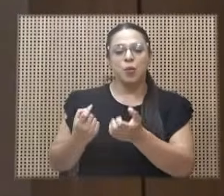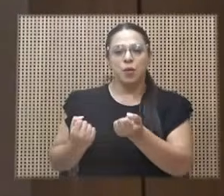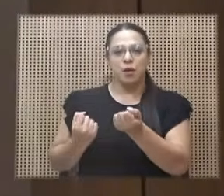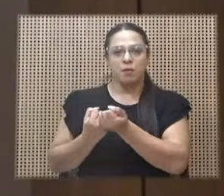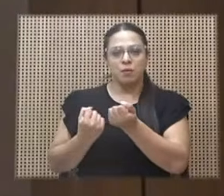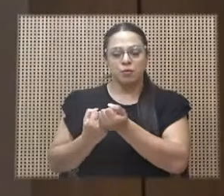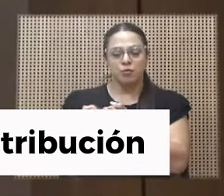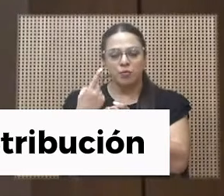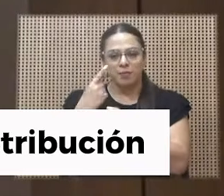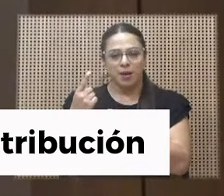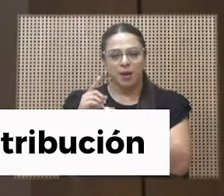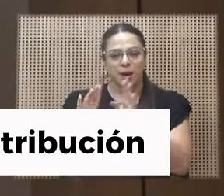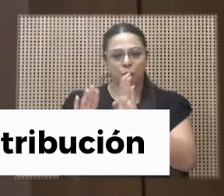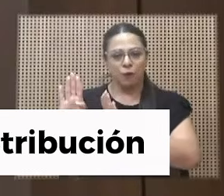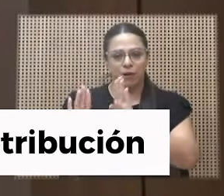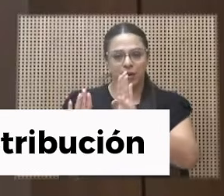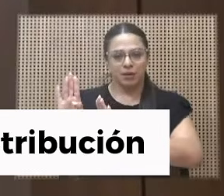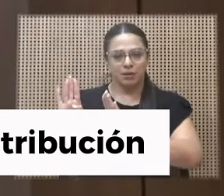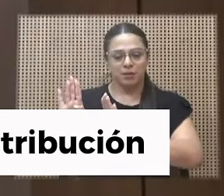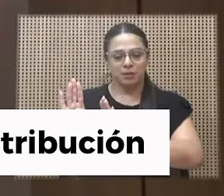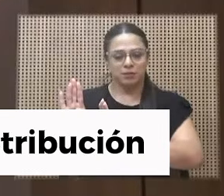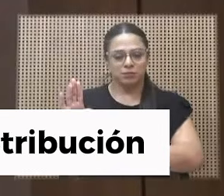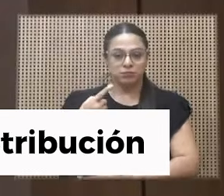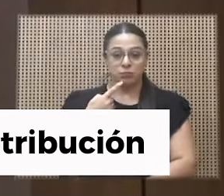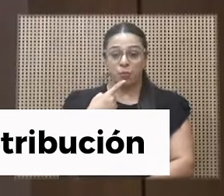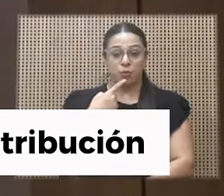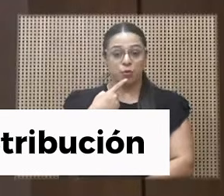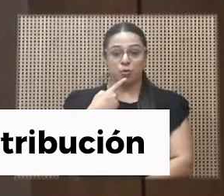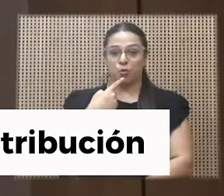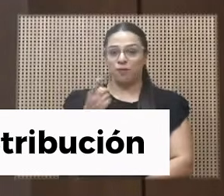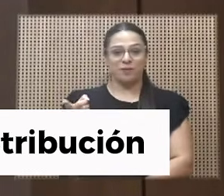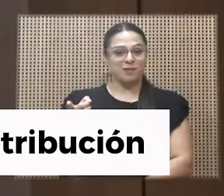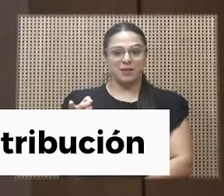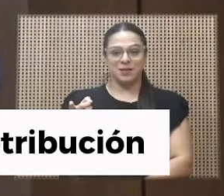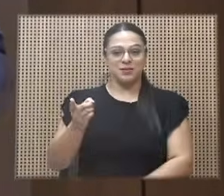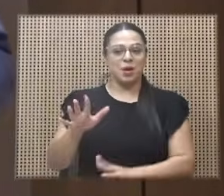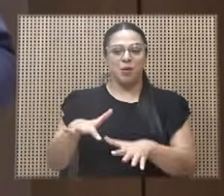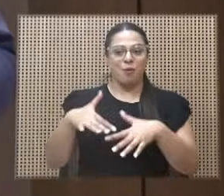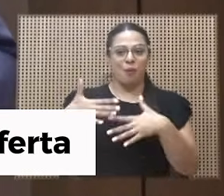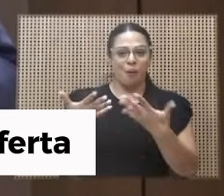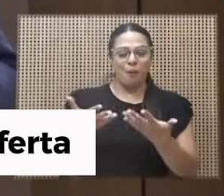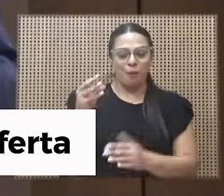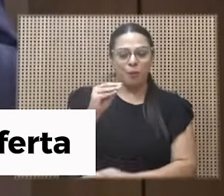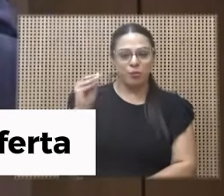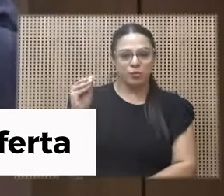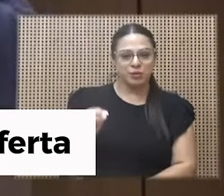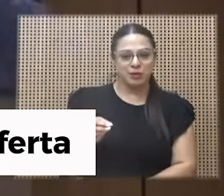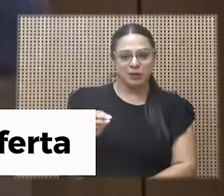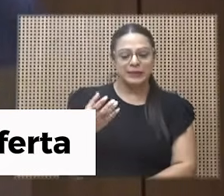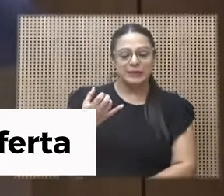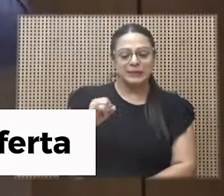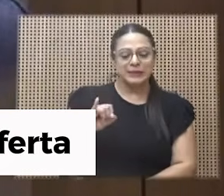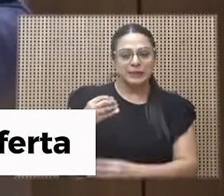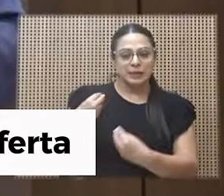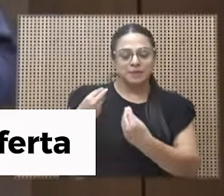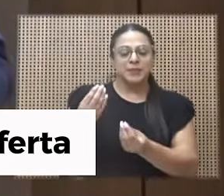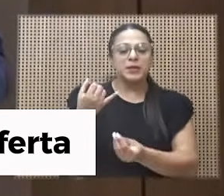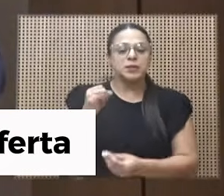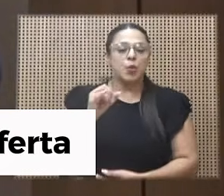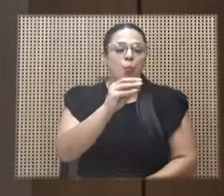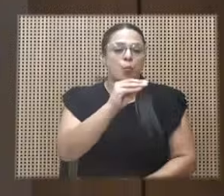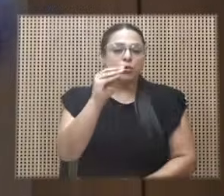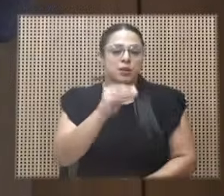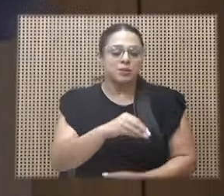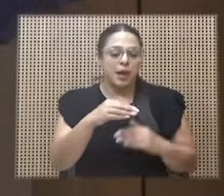oferta. No señala cómo se va a calcular esa retribución, si es una ponderación mayor